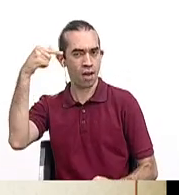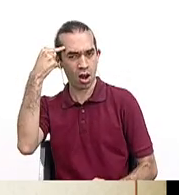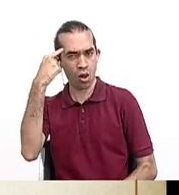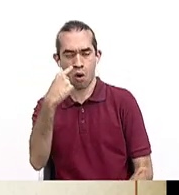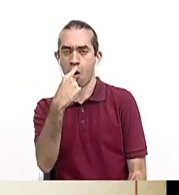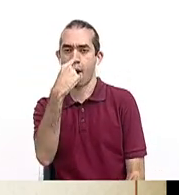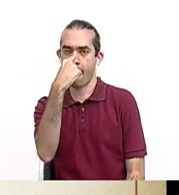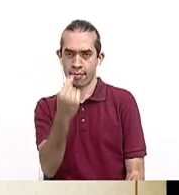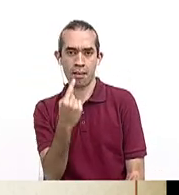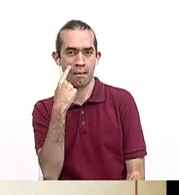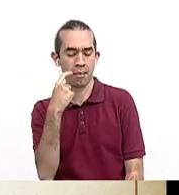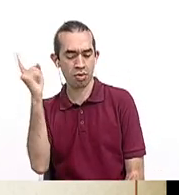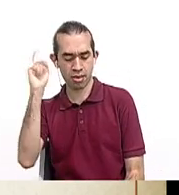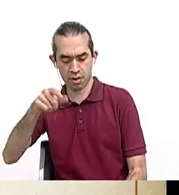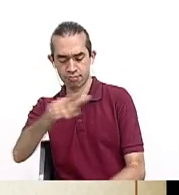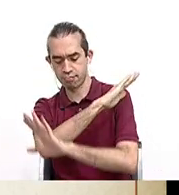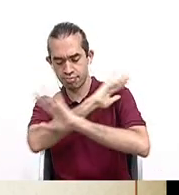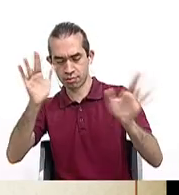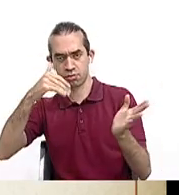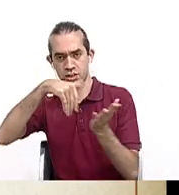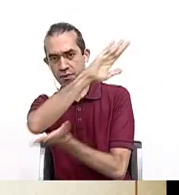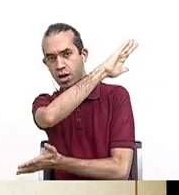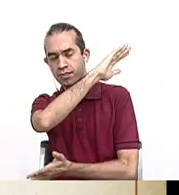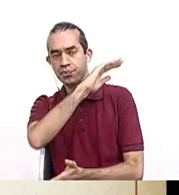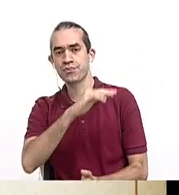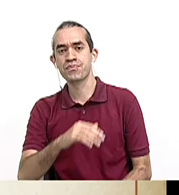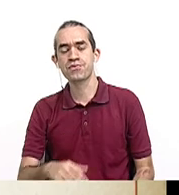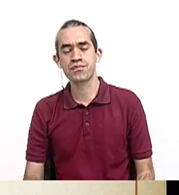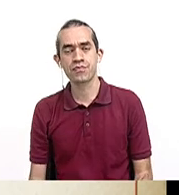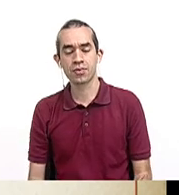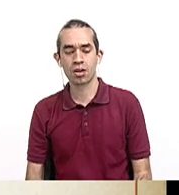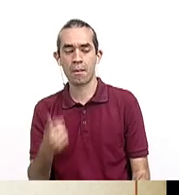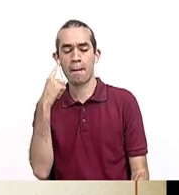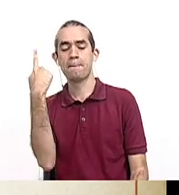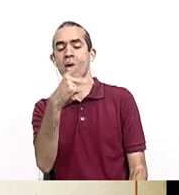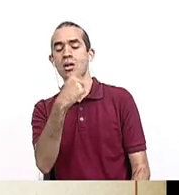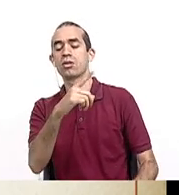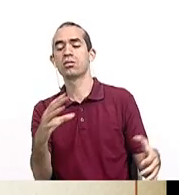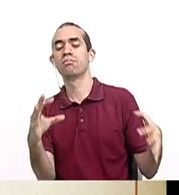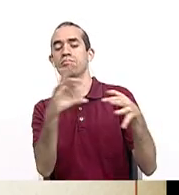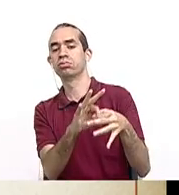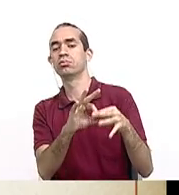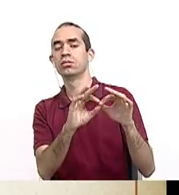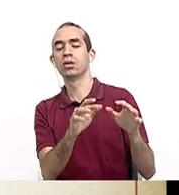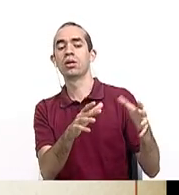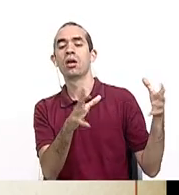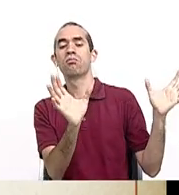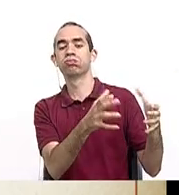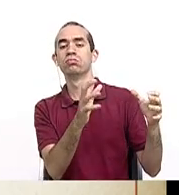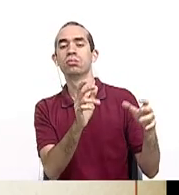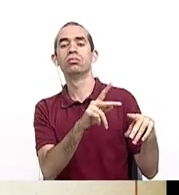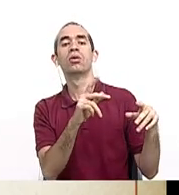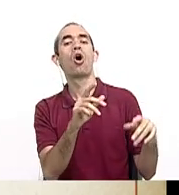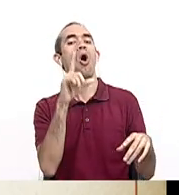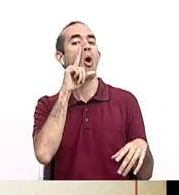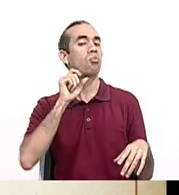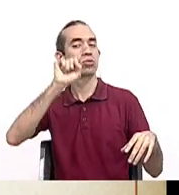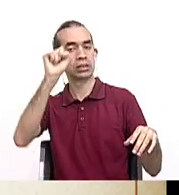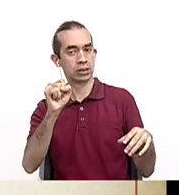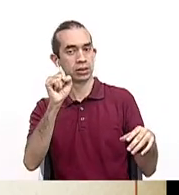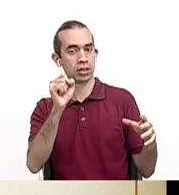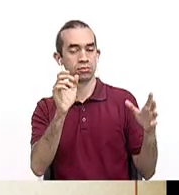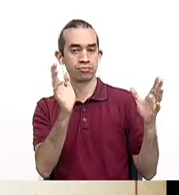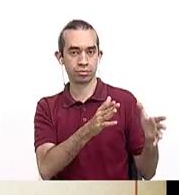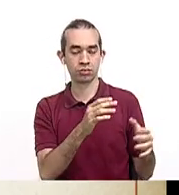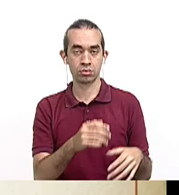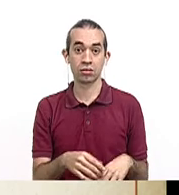que debe hacer es irse y que tenía una alianza muy peligrosa con los sectores comunistas y bueno empezó a partir de hay